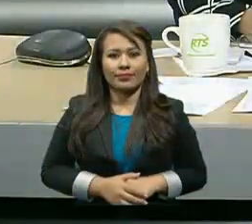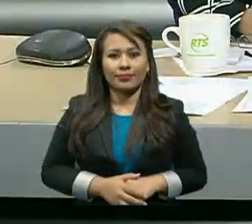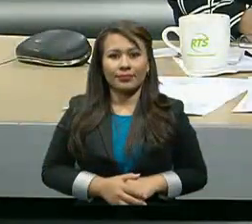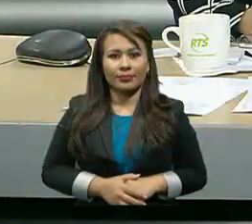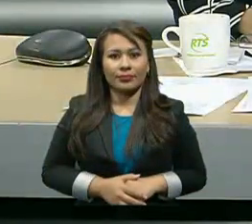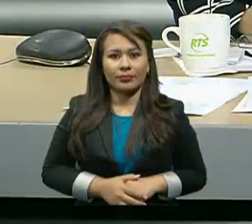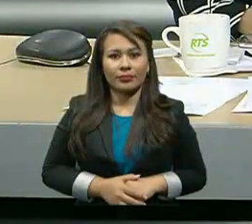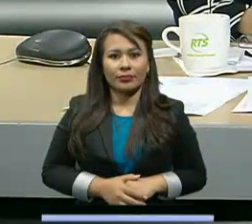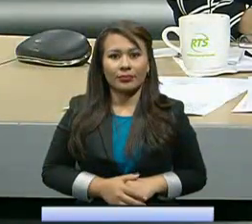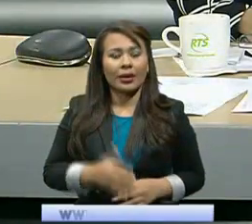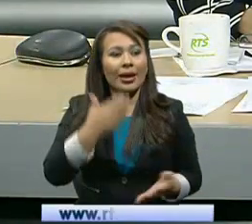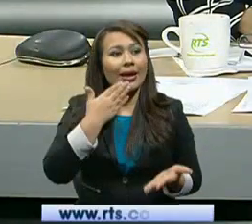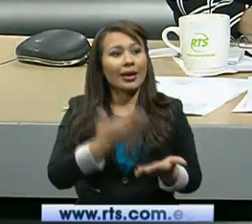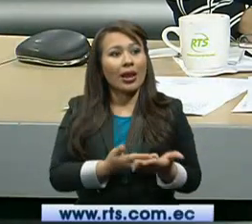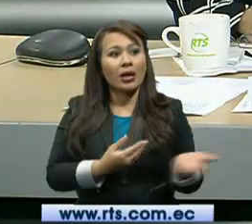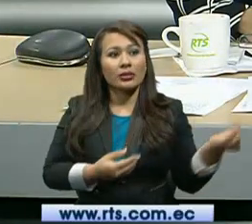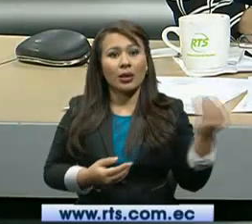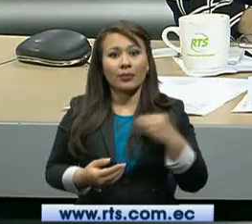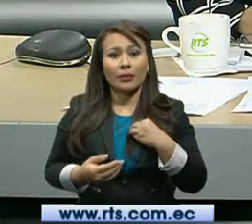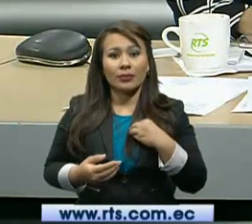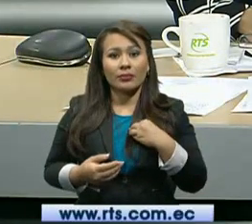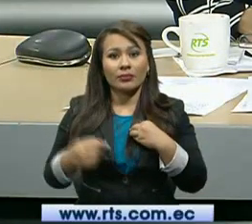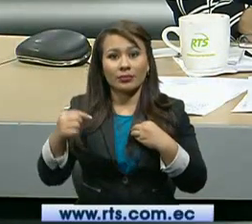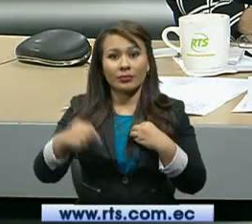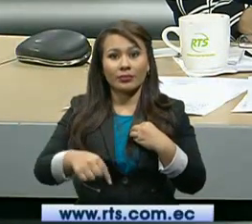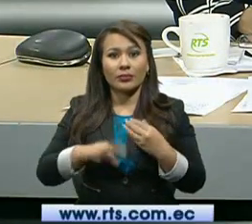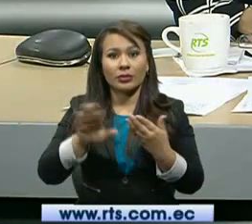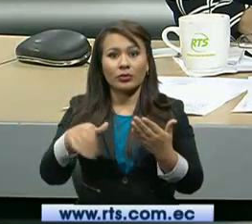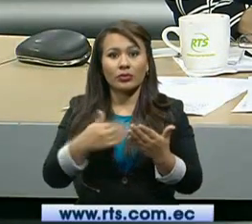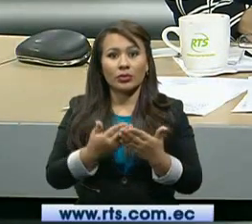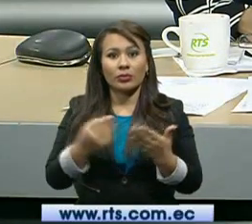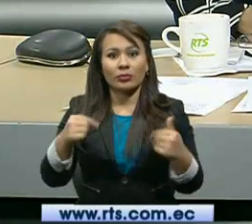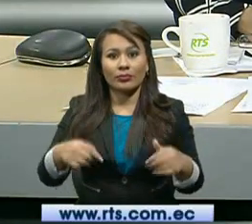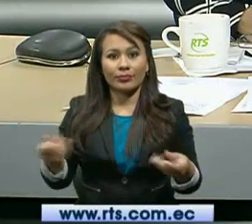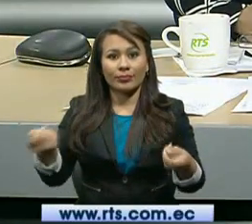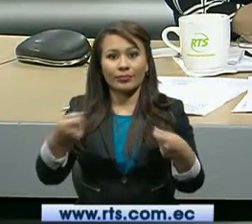Gracias, Francisco, por la información que nos está brindando en este momento. Y durante...